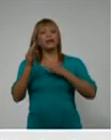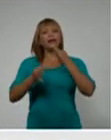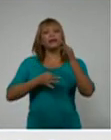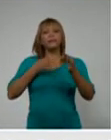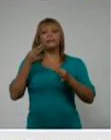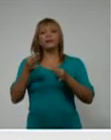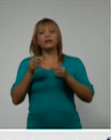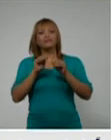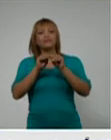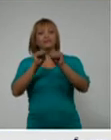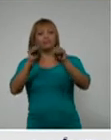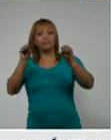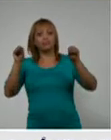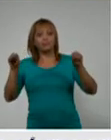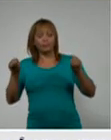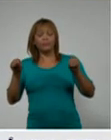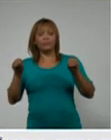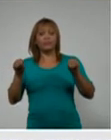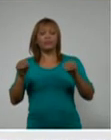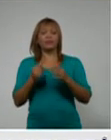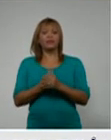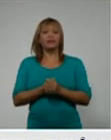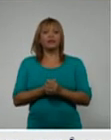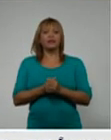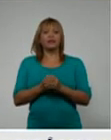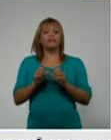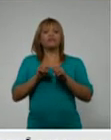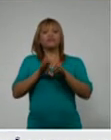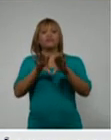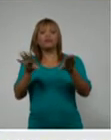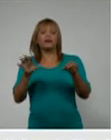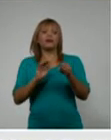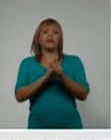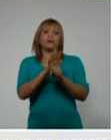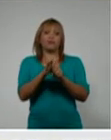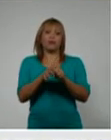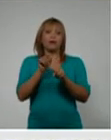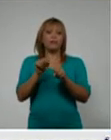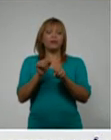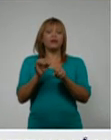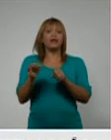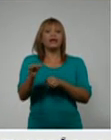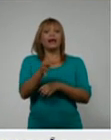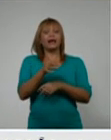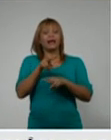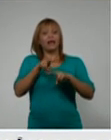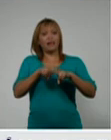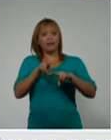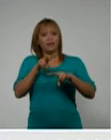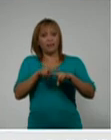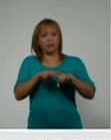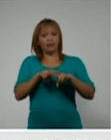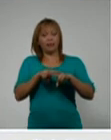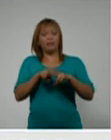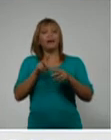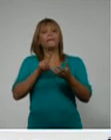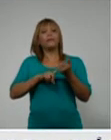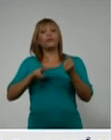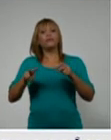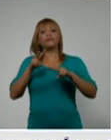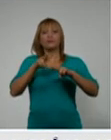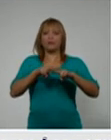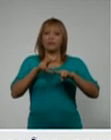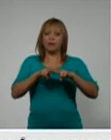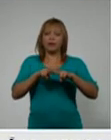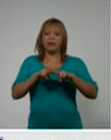tiene esta enfermedad en la ciudad de La Habana, en la provincia de La Habana, que